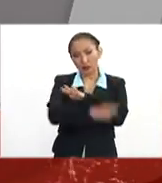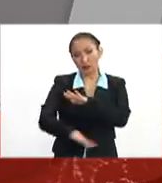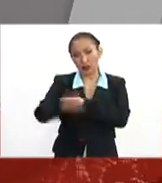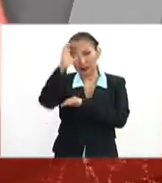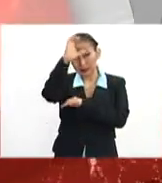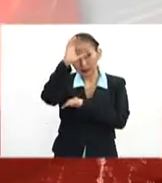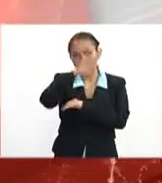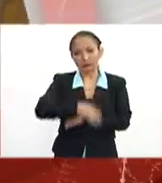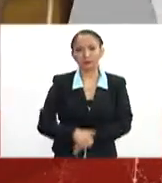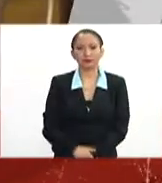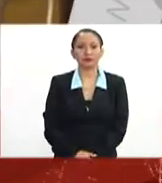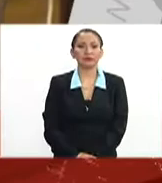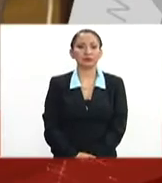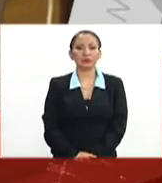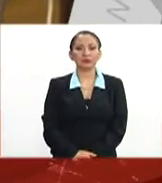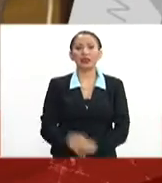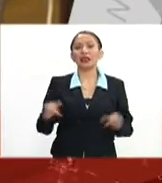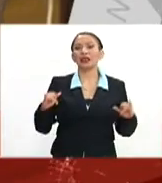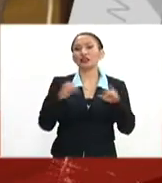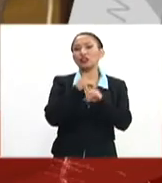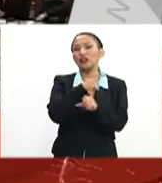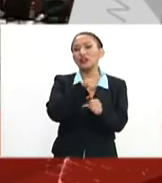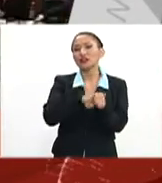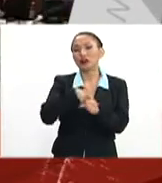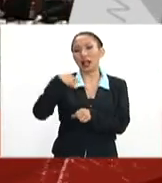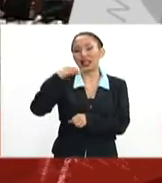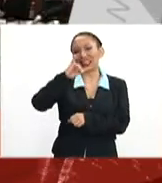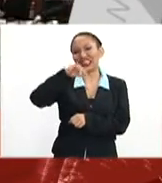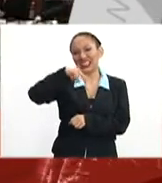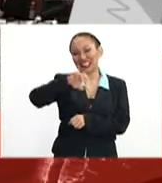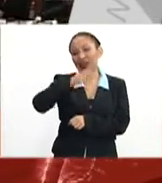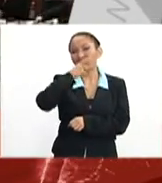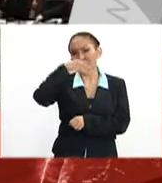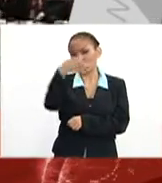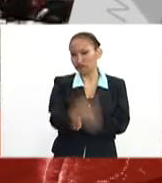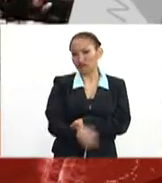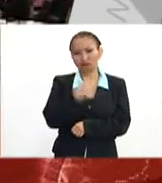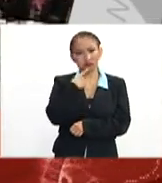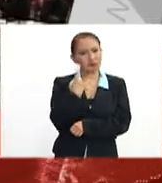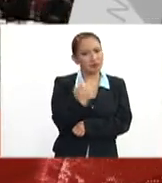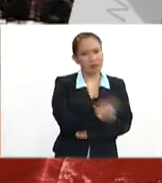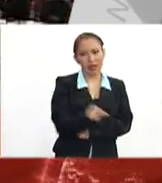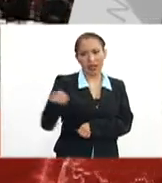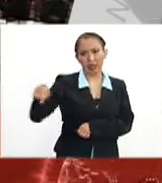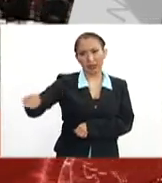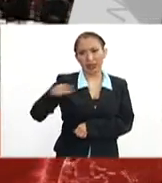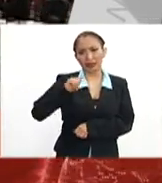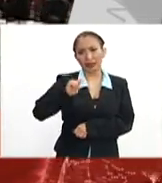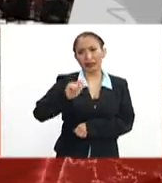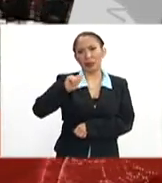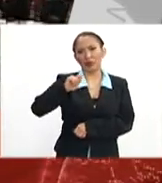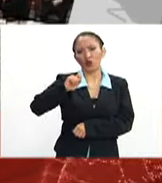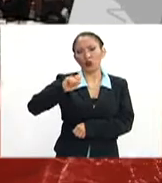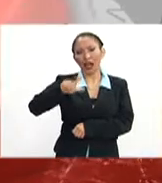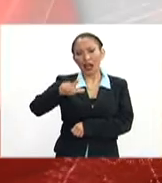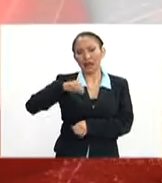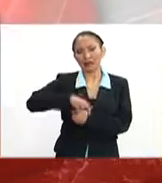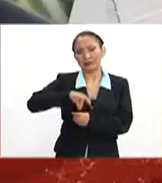las ciencias. El Instituto Nacional Electoral aseguró que acatará las sentencias que emita el Tribunal